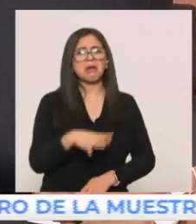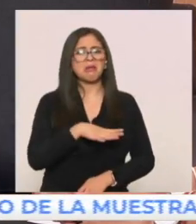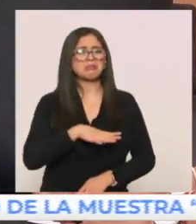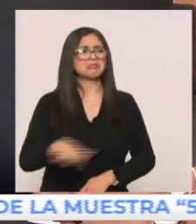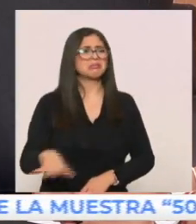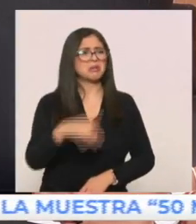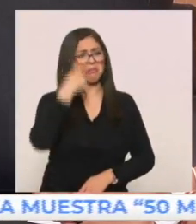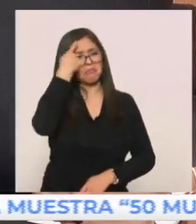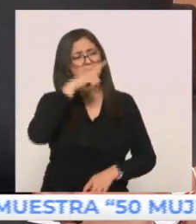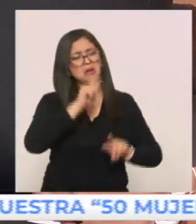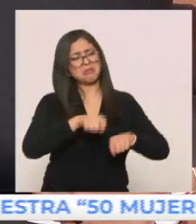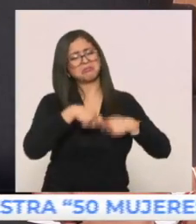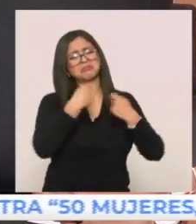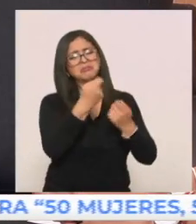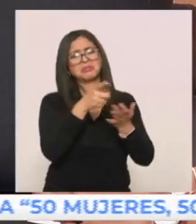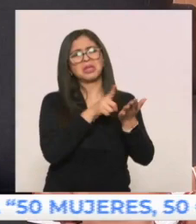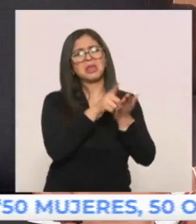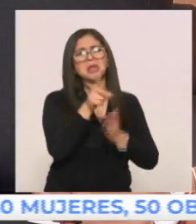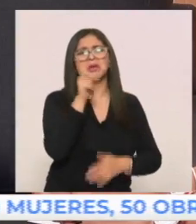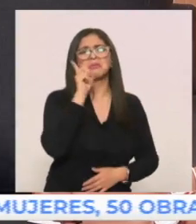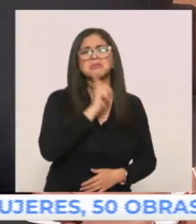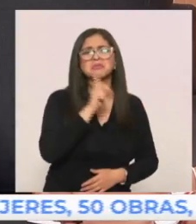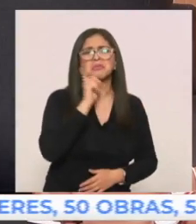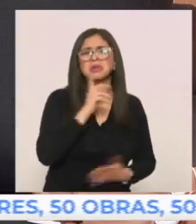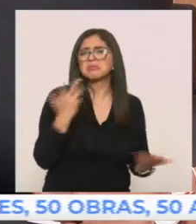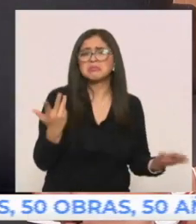derechos de ellas que por generaciones hemos vivido.